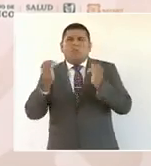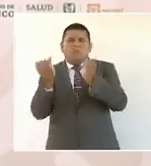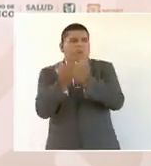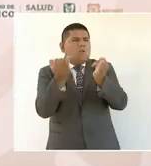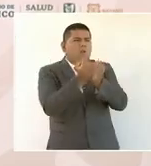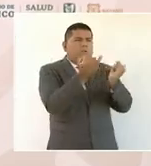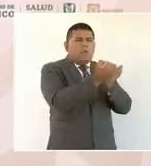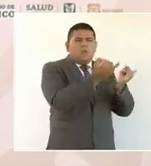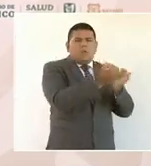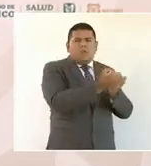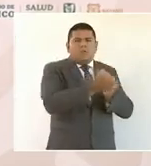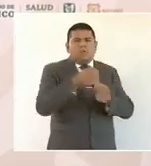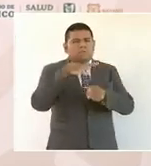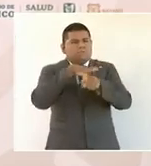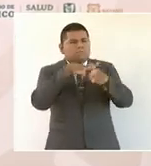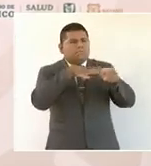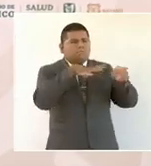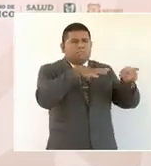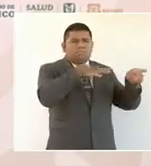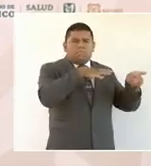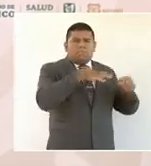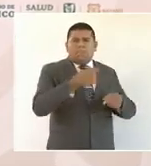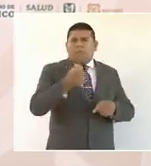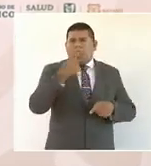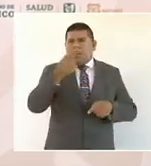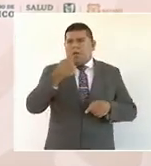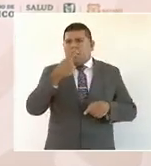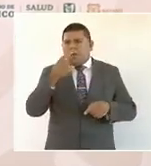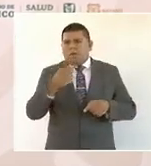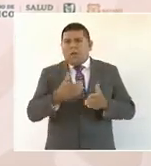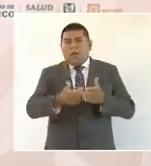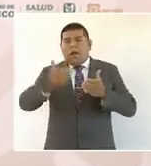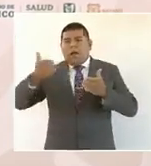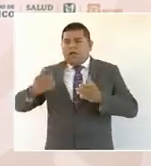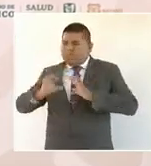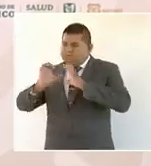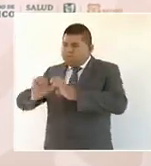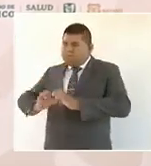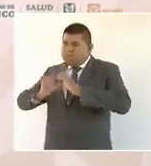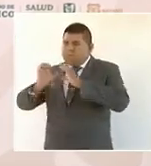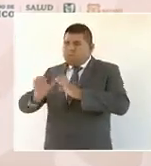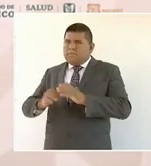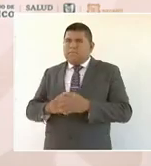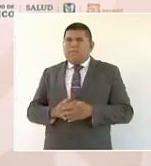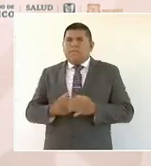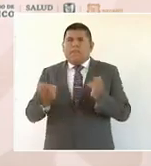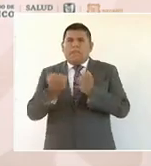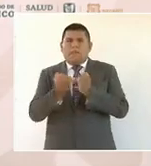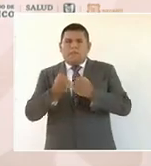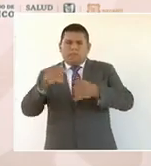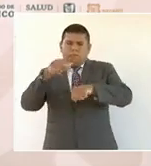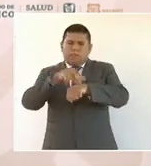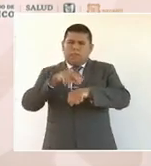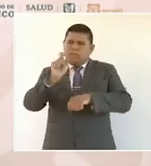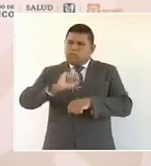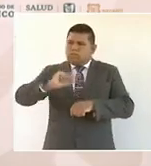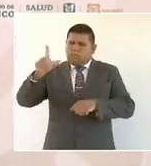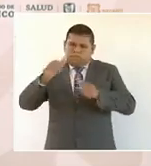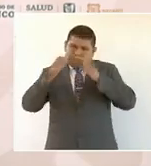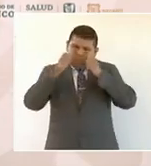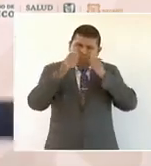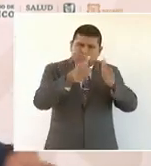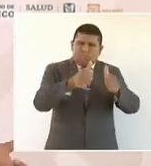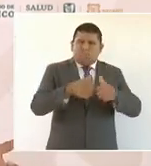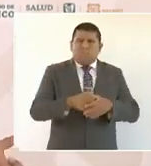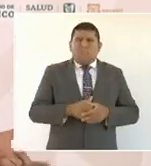pensando en que debe de haber medicina preventiva, el primer nivel de atención médica,